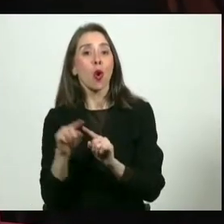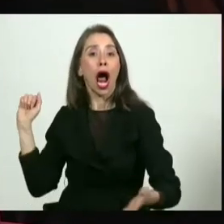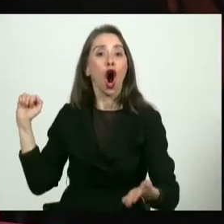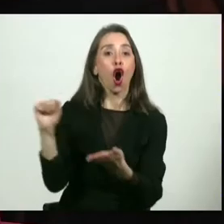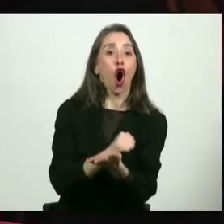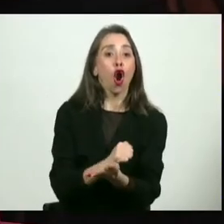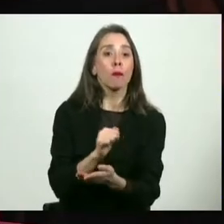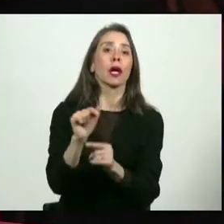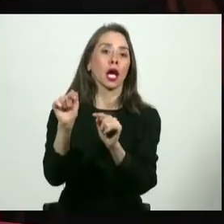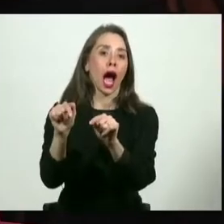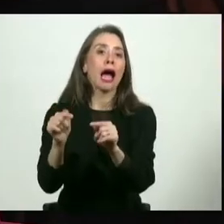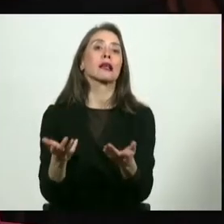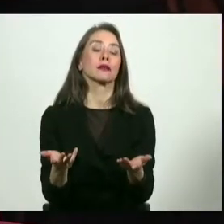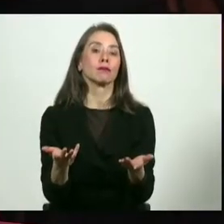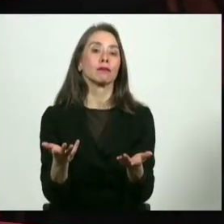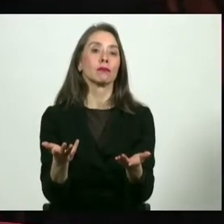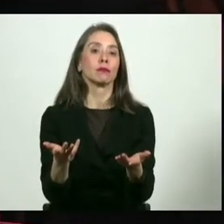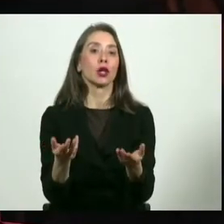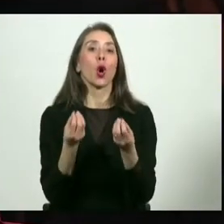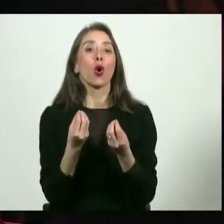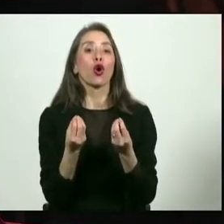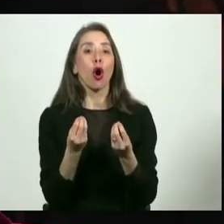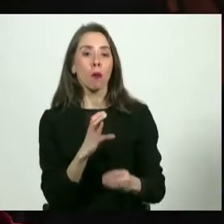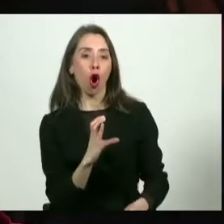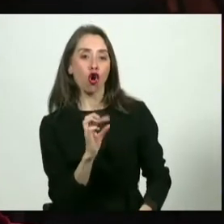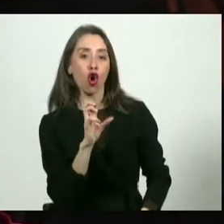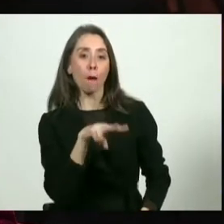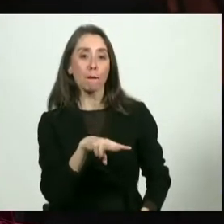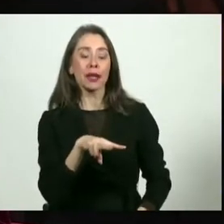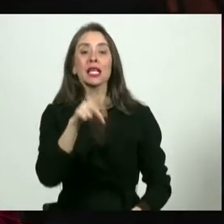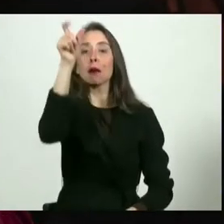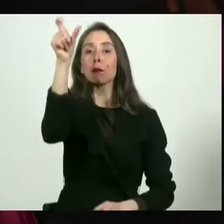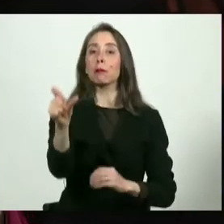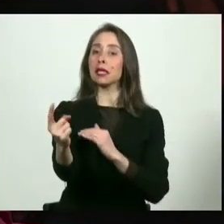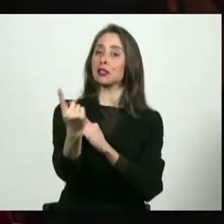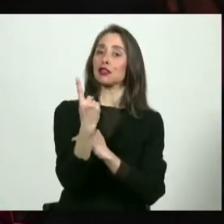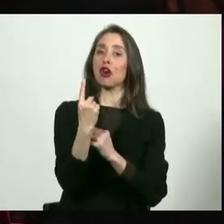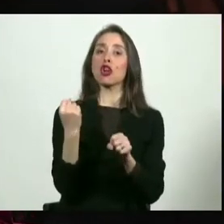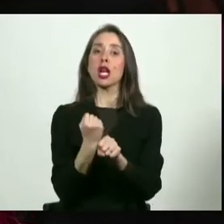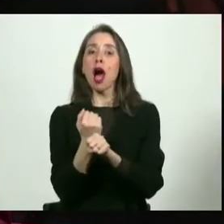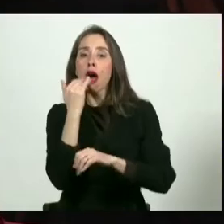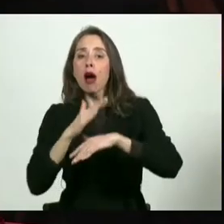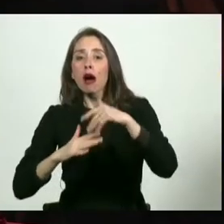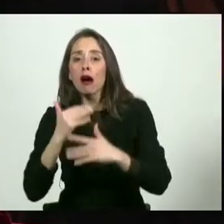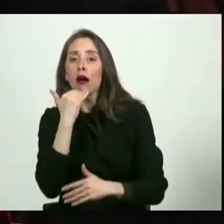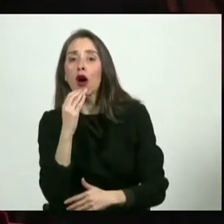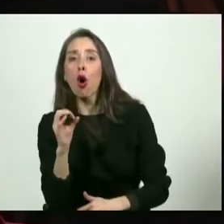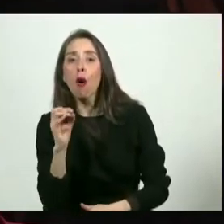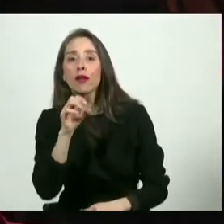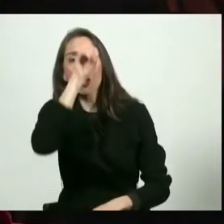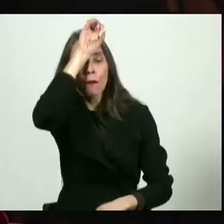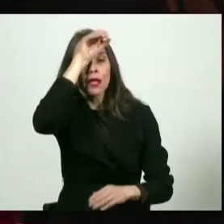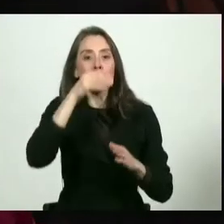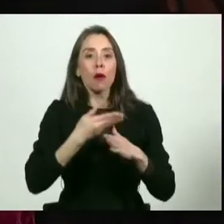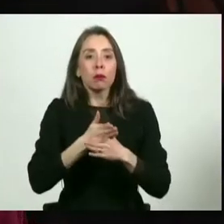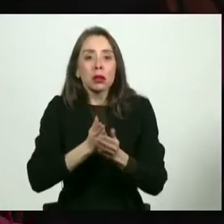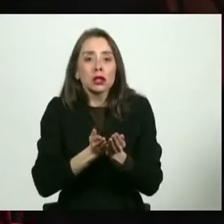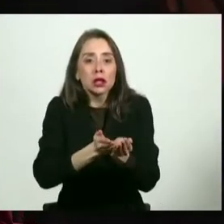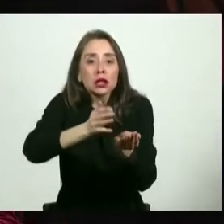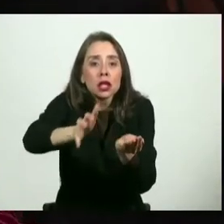en esa situación. Es cómo los COMPIN califican a una persona que es un obrero, es un minero, un pescador,